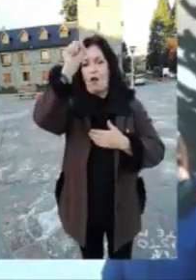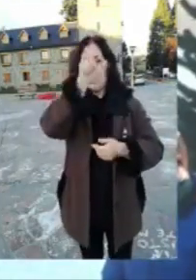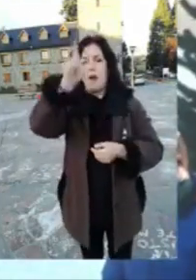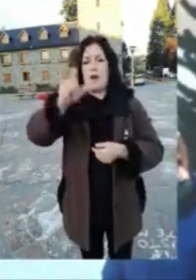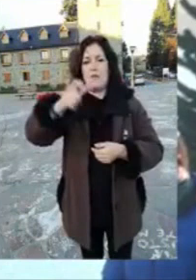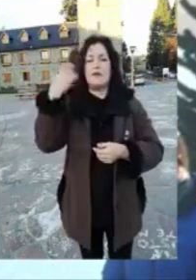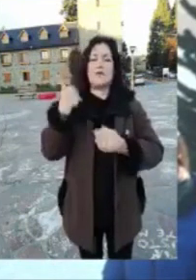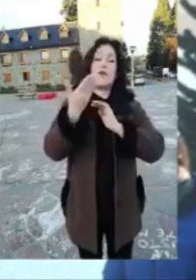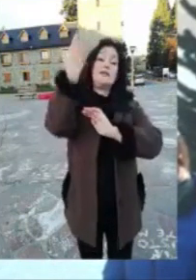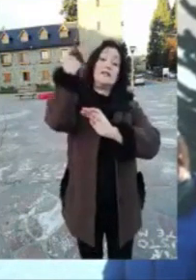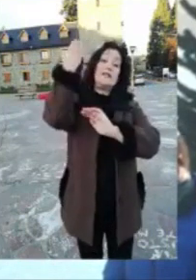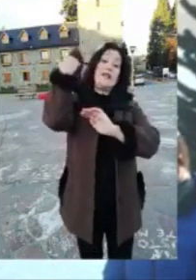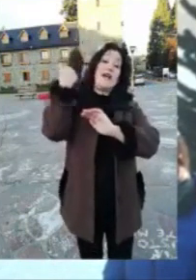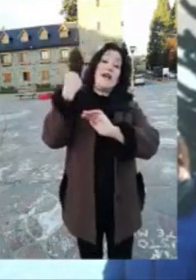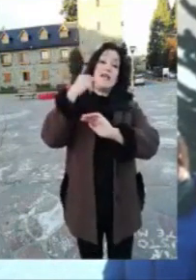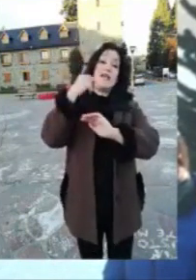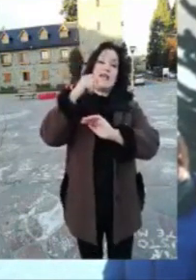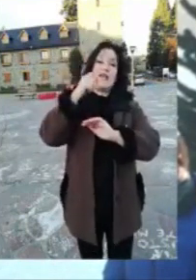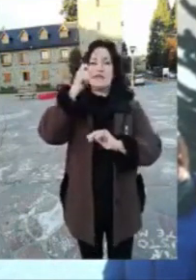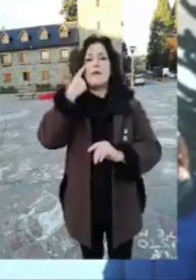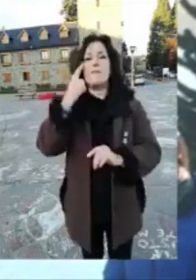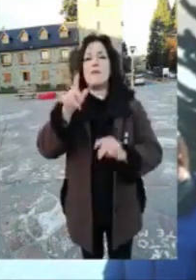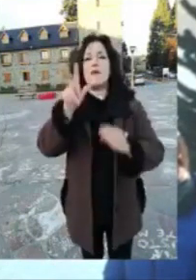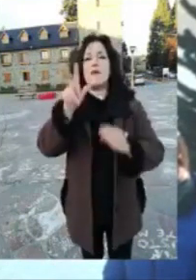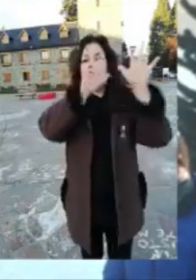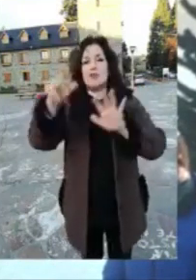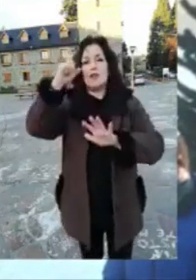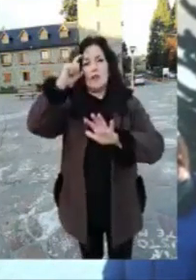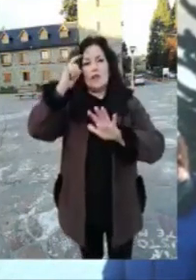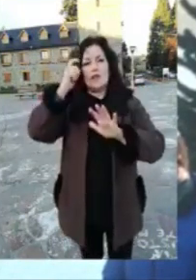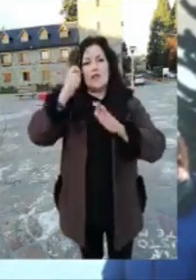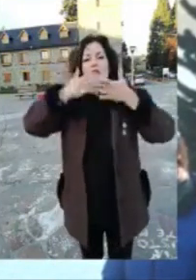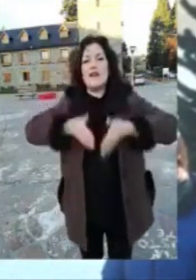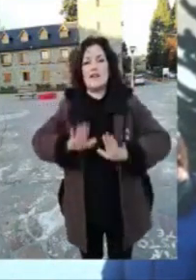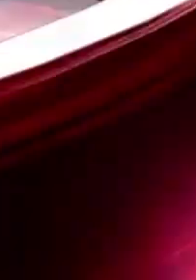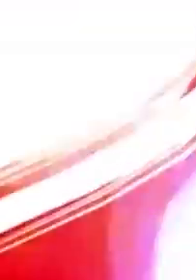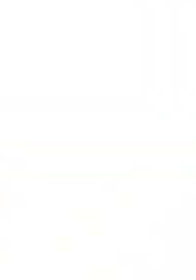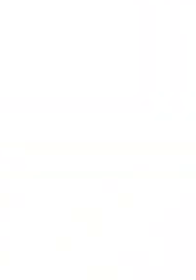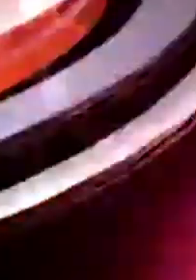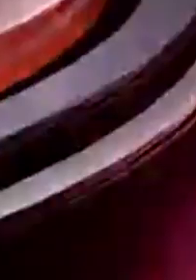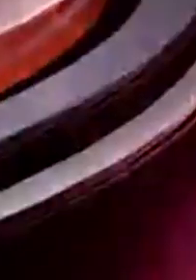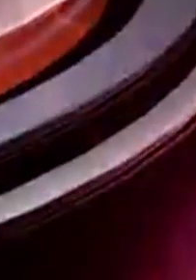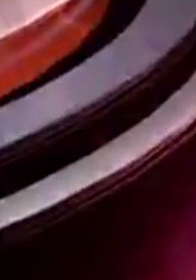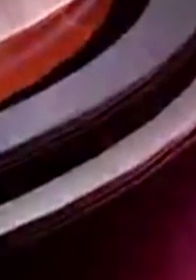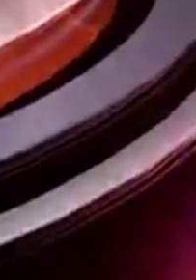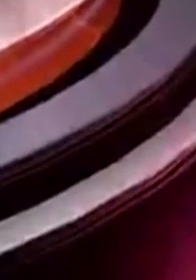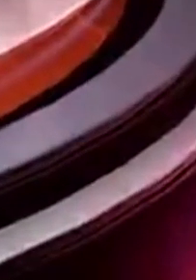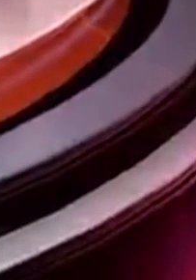1810 donde la patria empezó a hacer muchas gracias